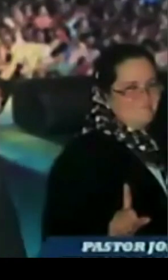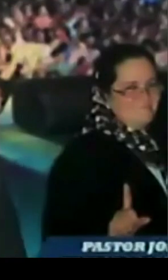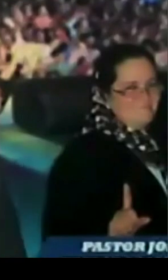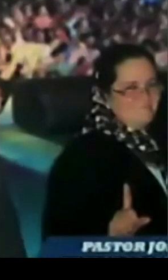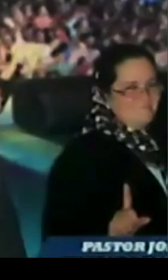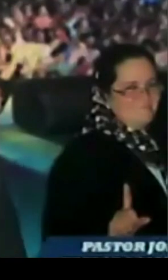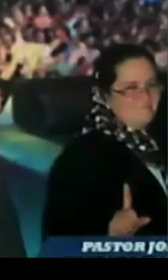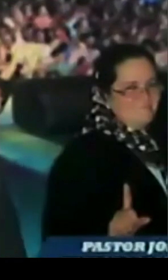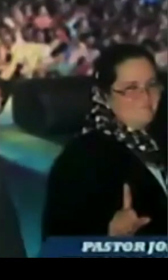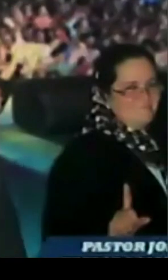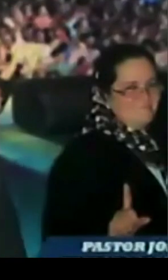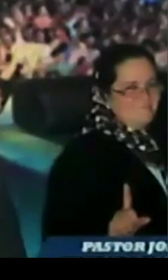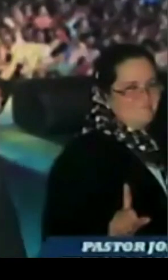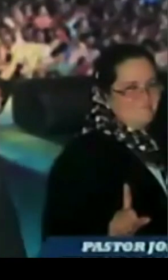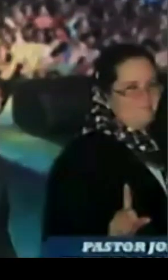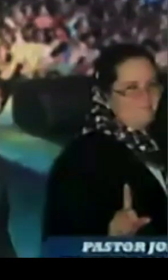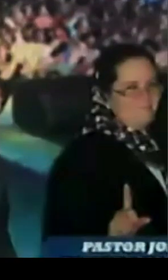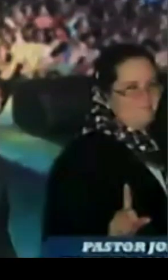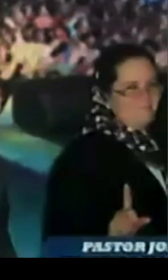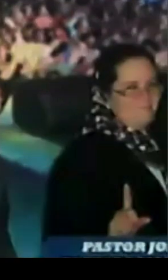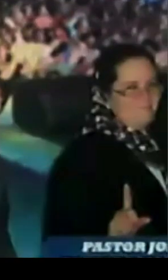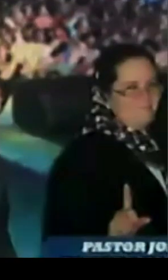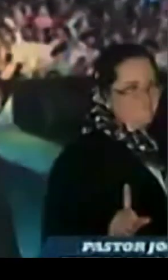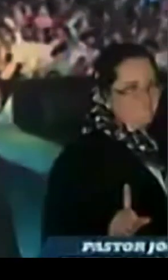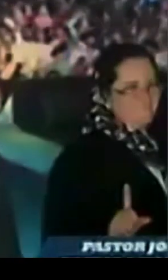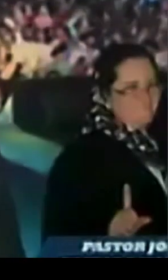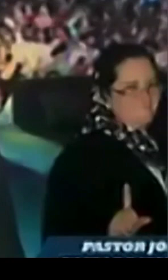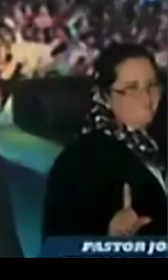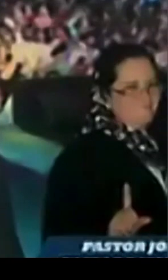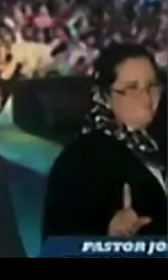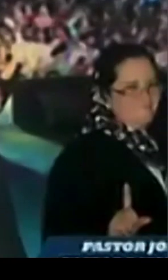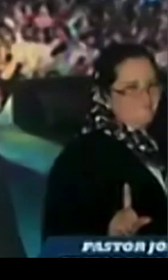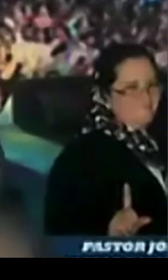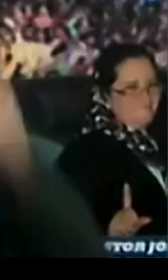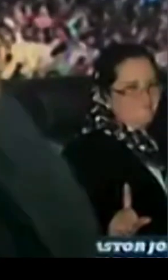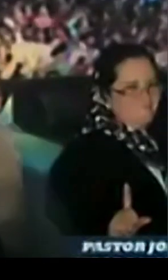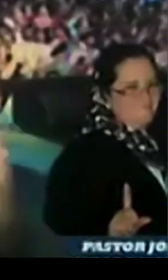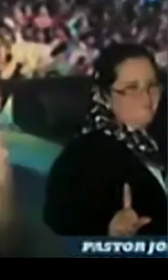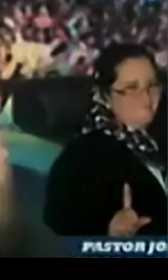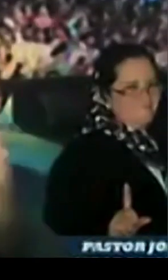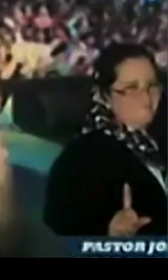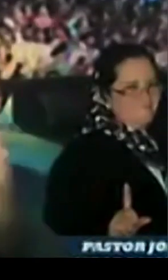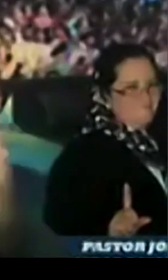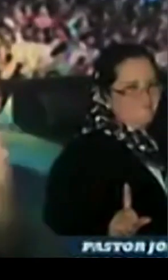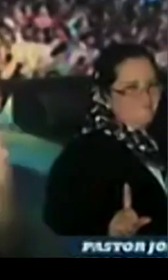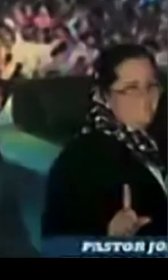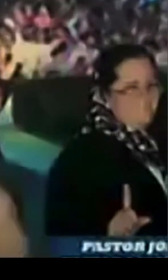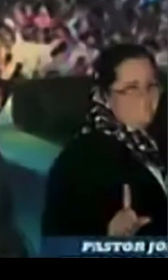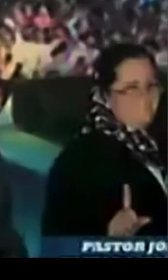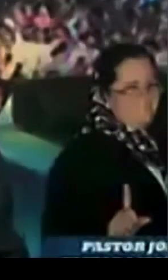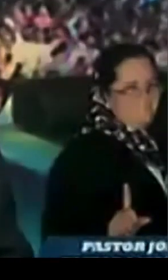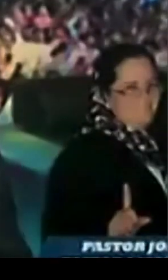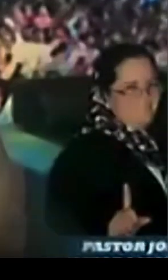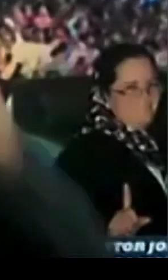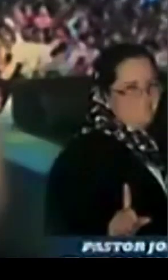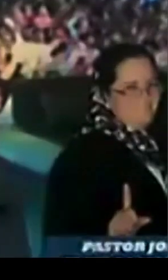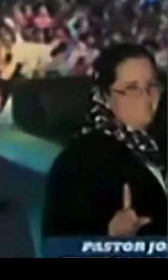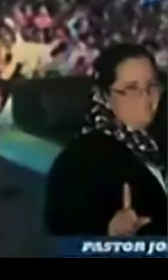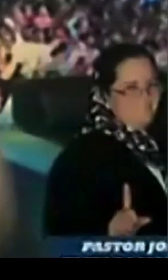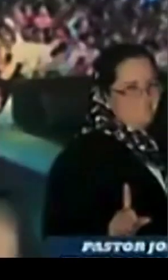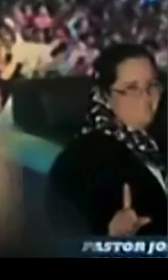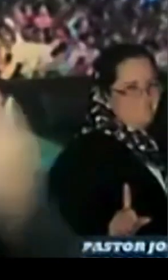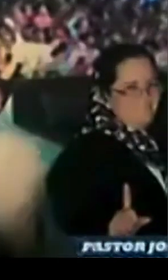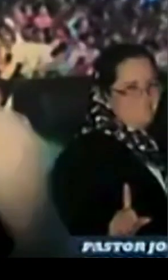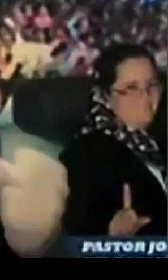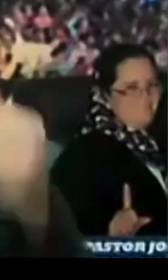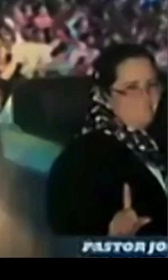samaria y en la ciudad de samaria no se quedó con los brazos cruzados la gente salía a oír porque Felipe tenía en él alguo ardiente